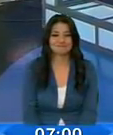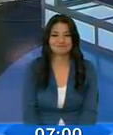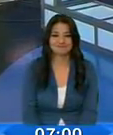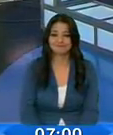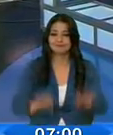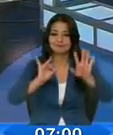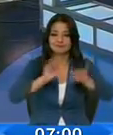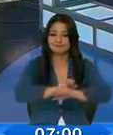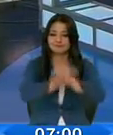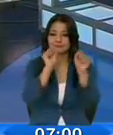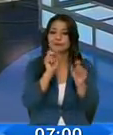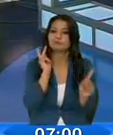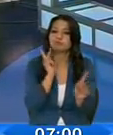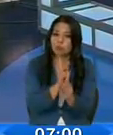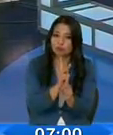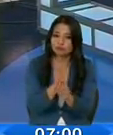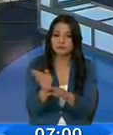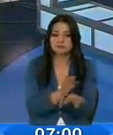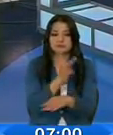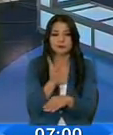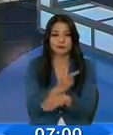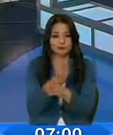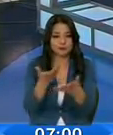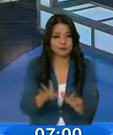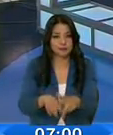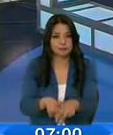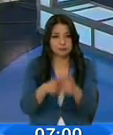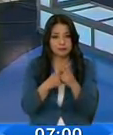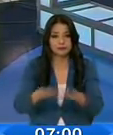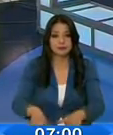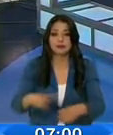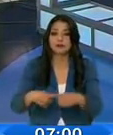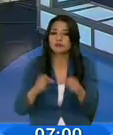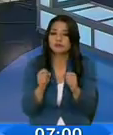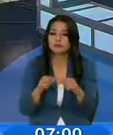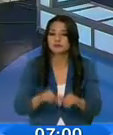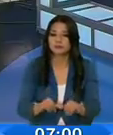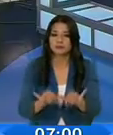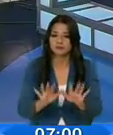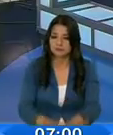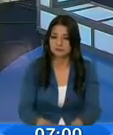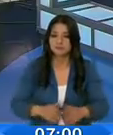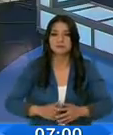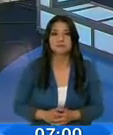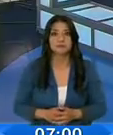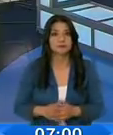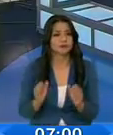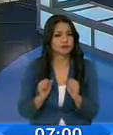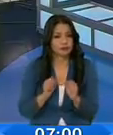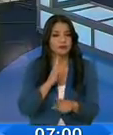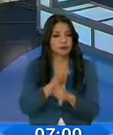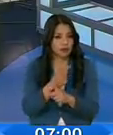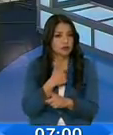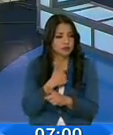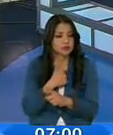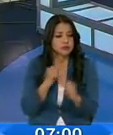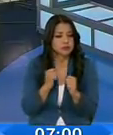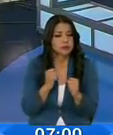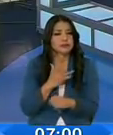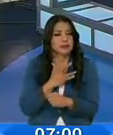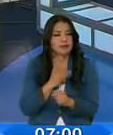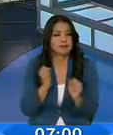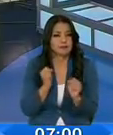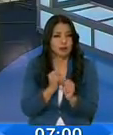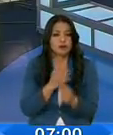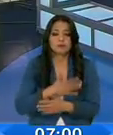7 en punto de la mañana, segunda hora de transmisión aligerida, el frío se mantiene en la ciudad de Quito, sí, todavía nubladito. Es bastante frío, yo siento al menos mucho, mucho frío, así